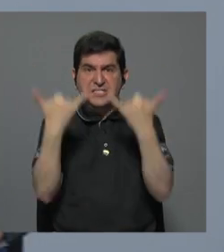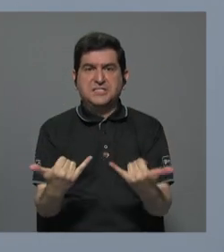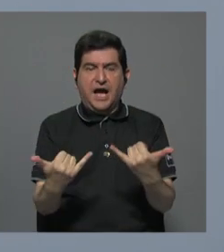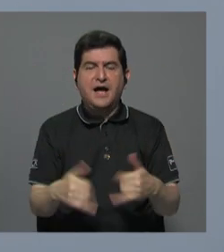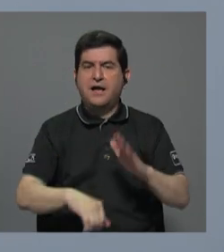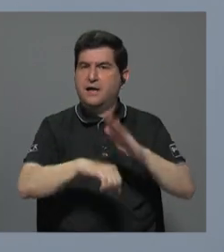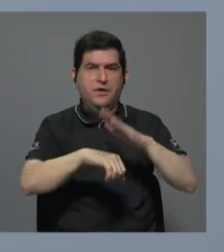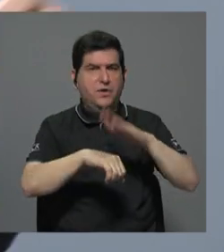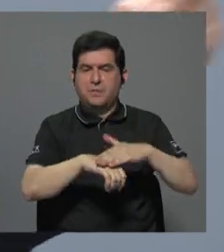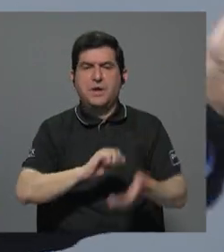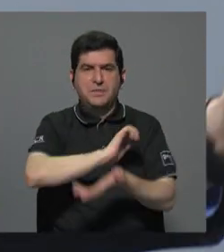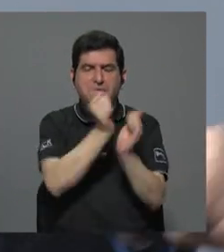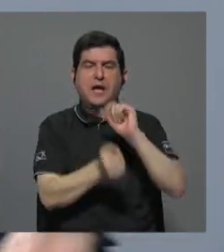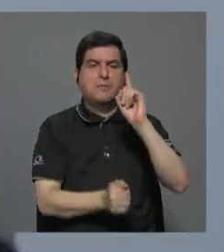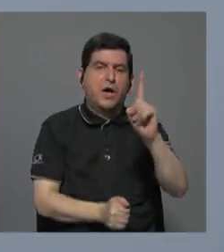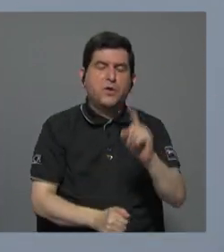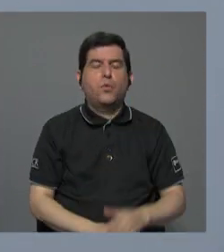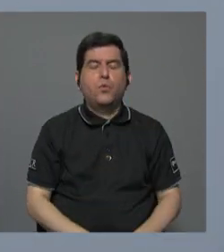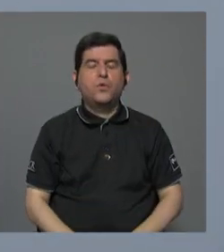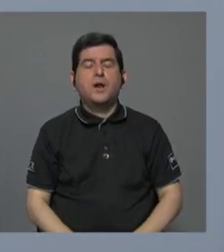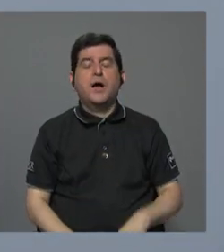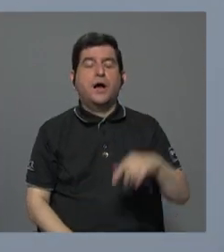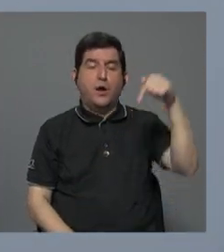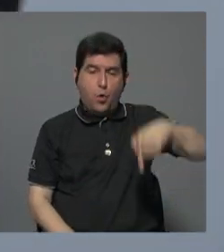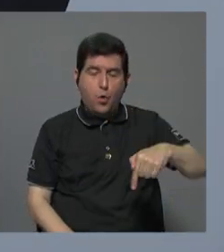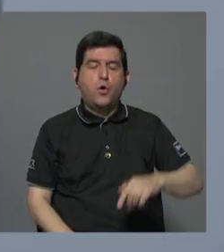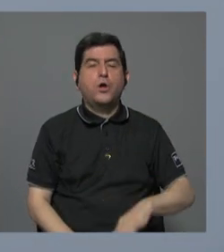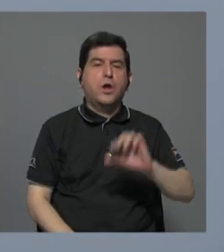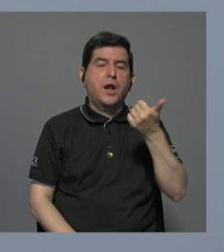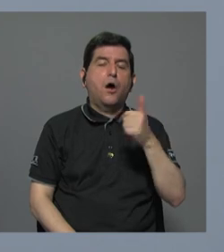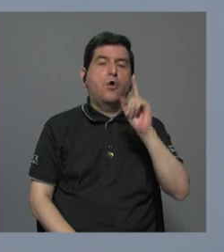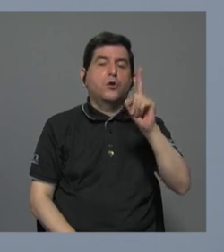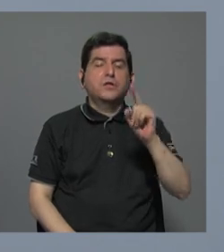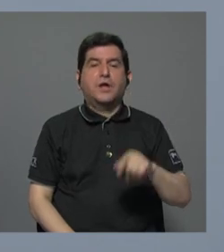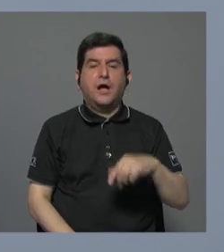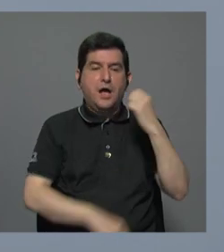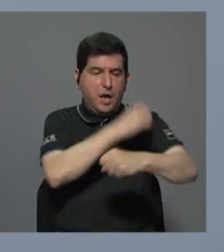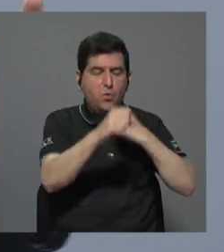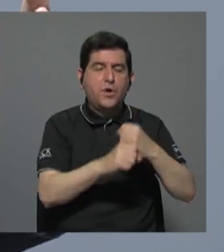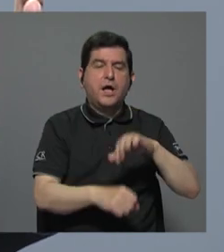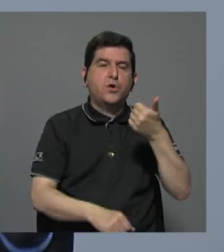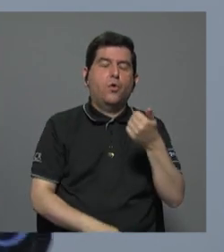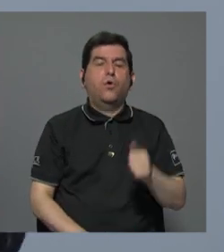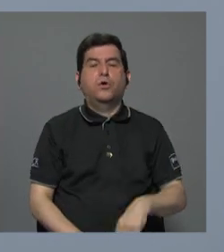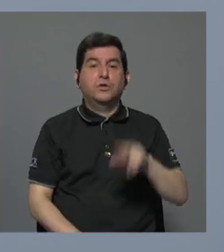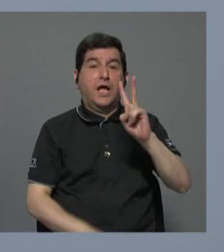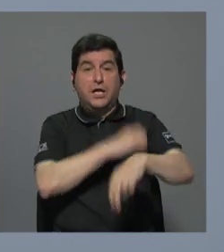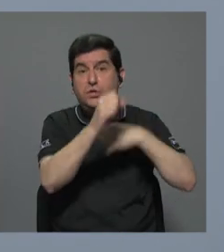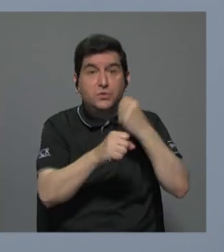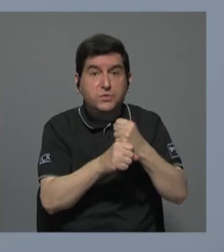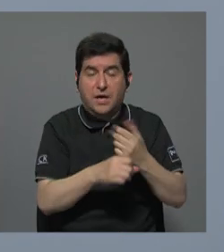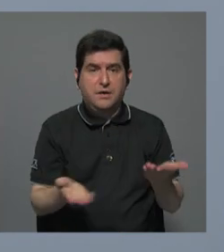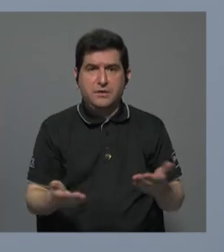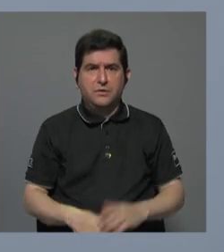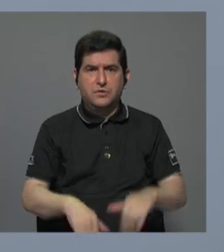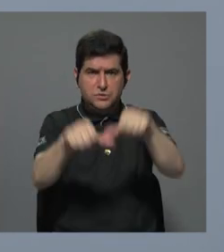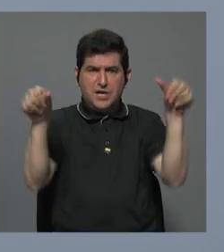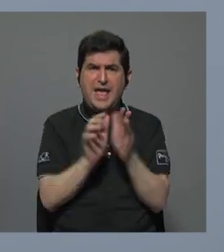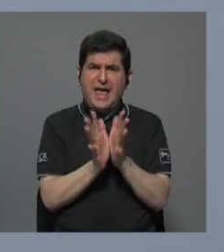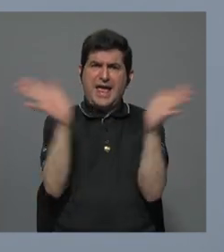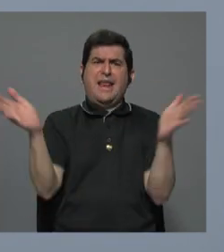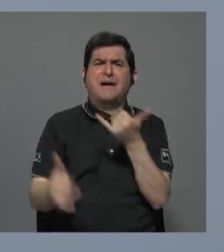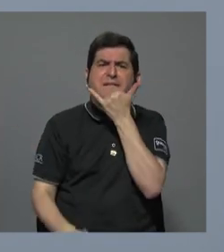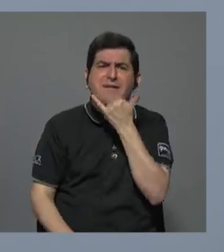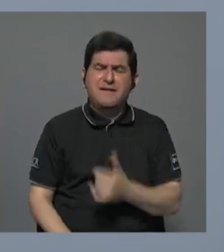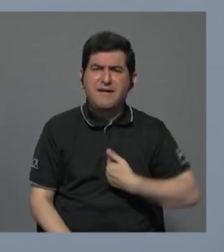usted no permite que le cambie una llanta hoy la otra en un mes y la otra en un año y la otra en cuatro años eso es un absurdo pero cuando nosotros hablamos del sector público